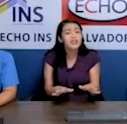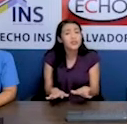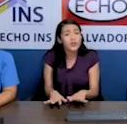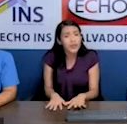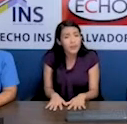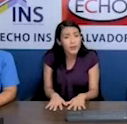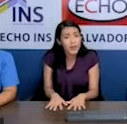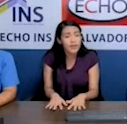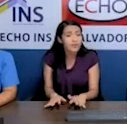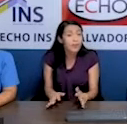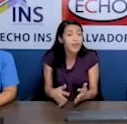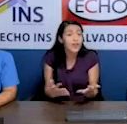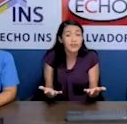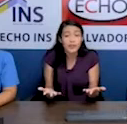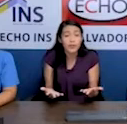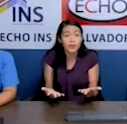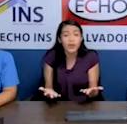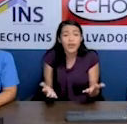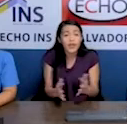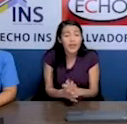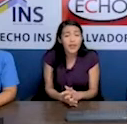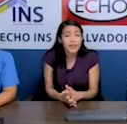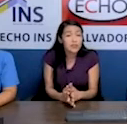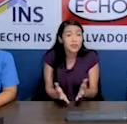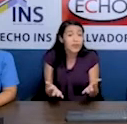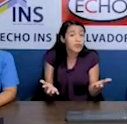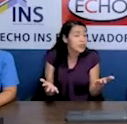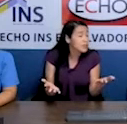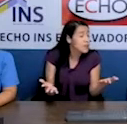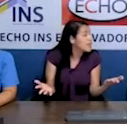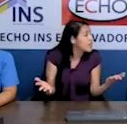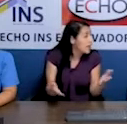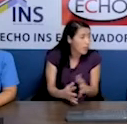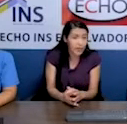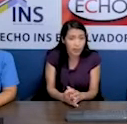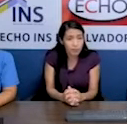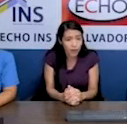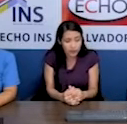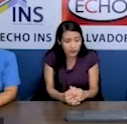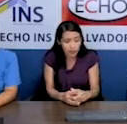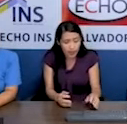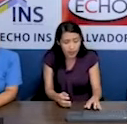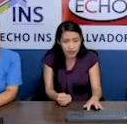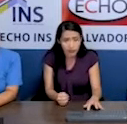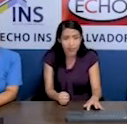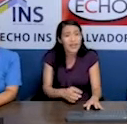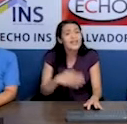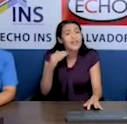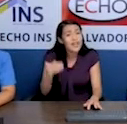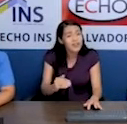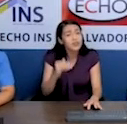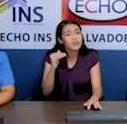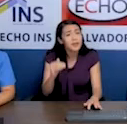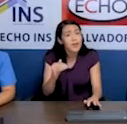infecciosas, sino que también enfermedades de tipo carcinomatosis, meningia, por ejemplo, a este